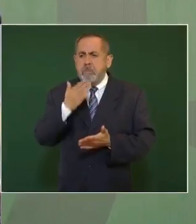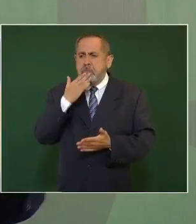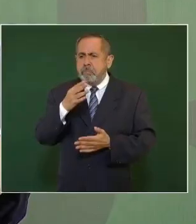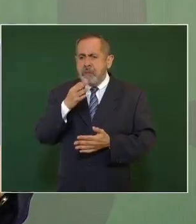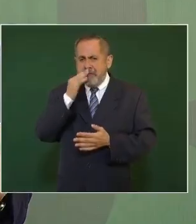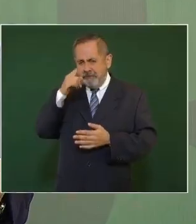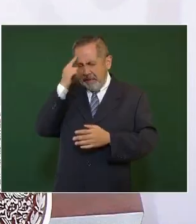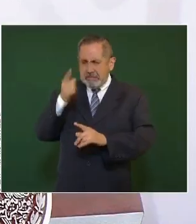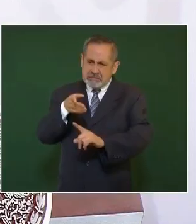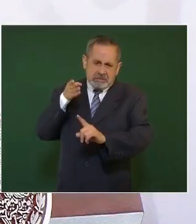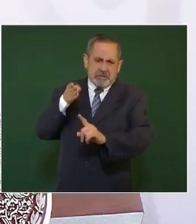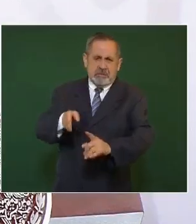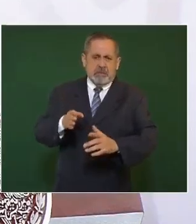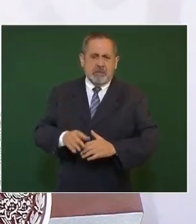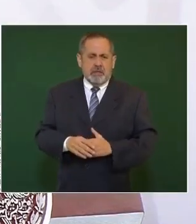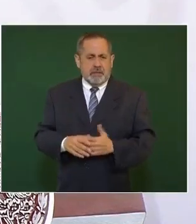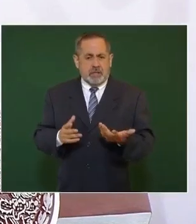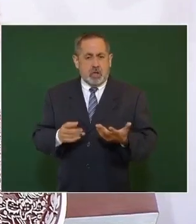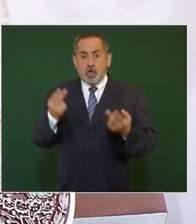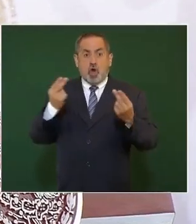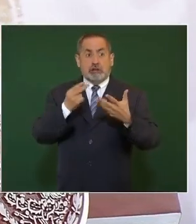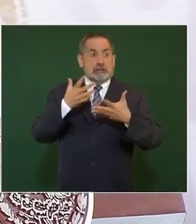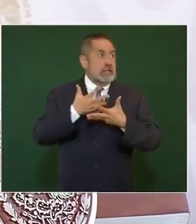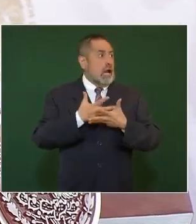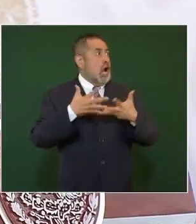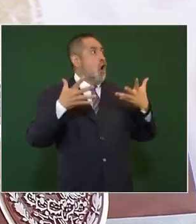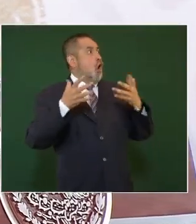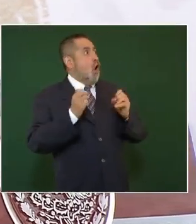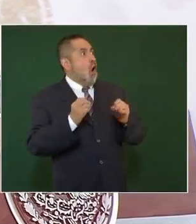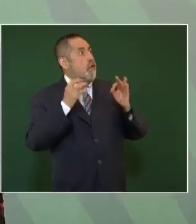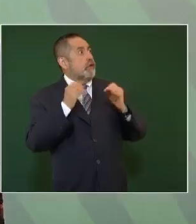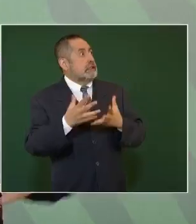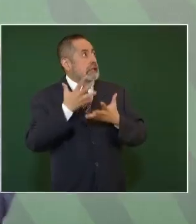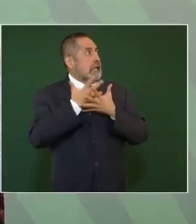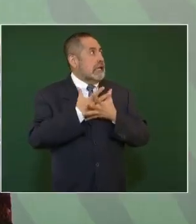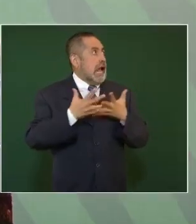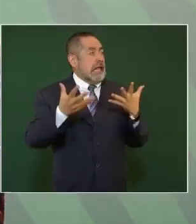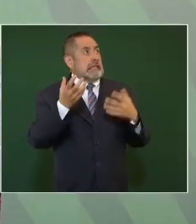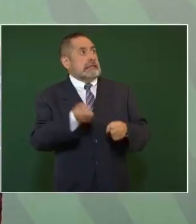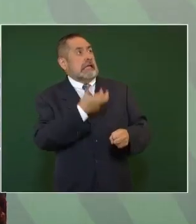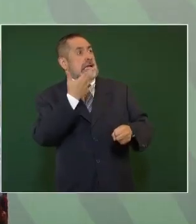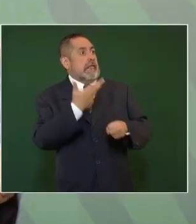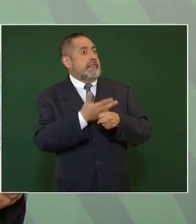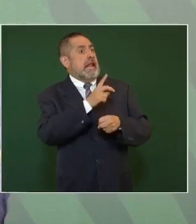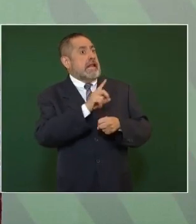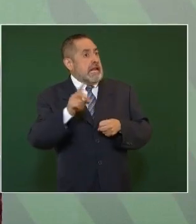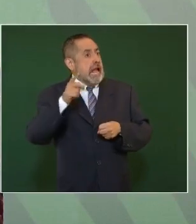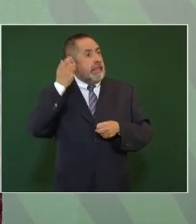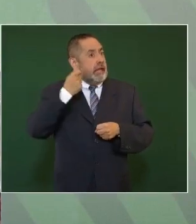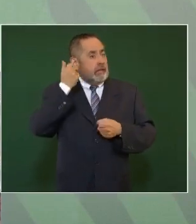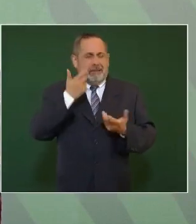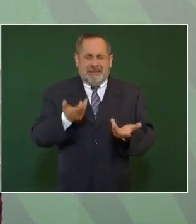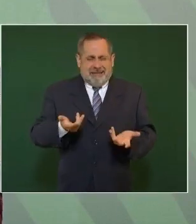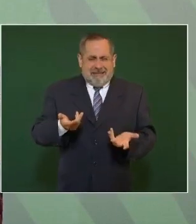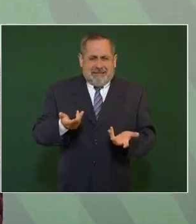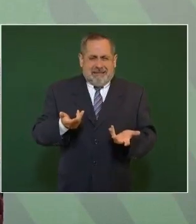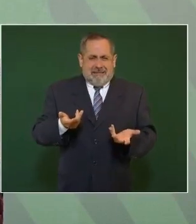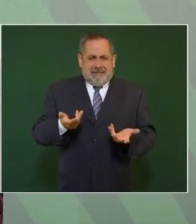nada más. No se necesita un aparato burocrático para eso.